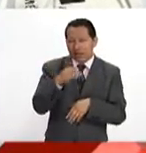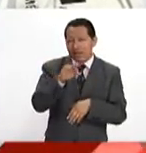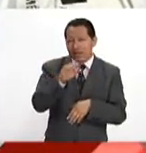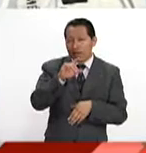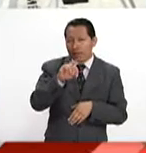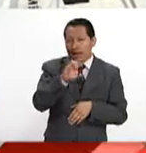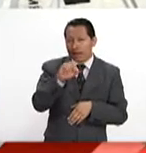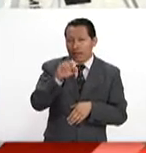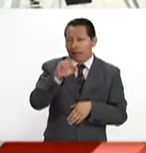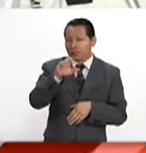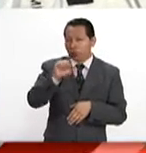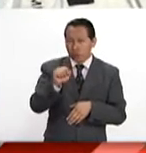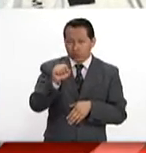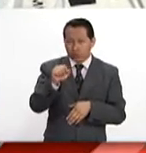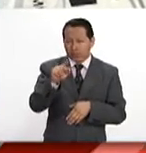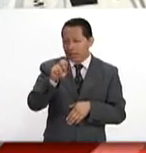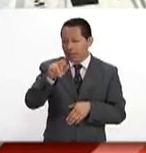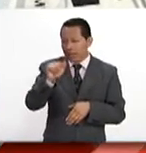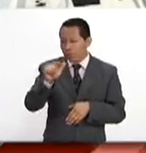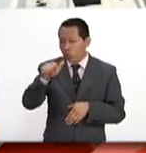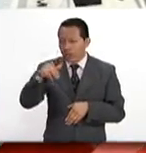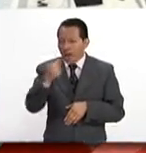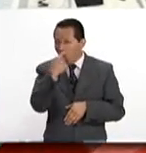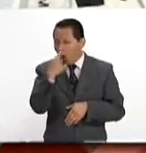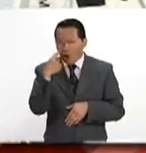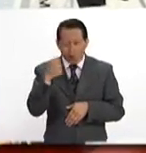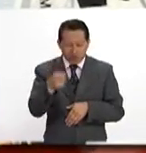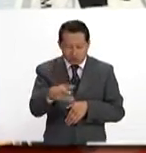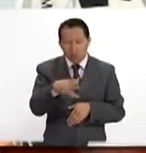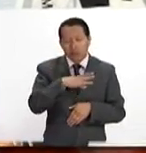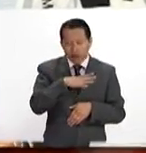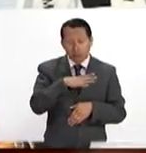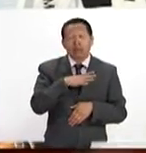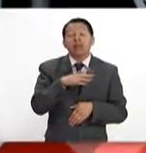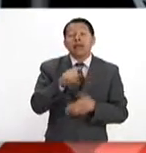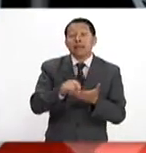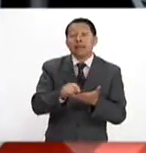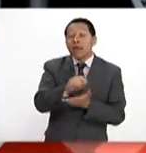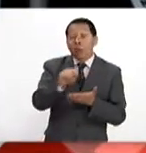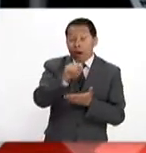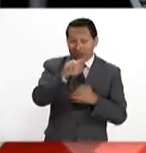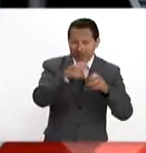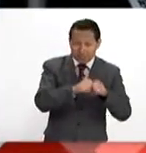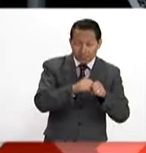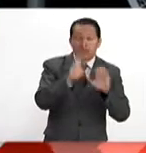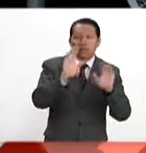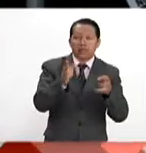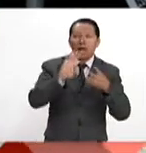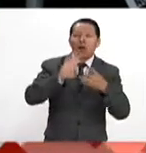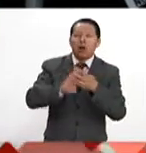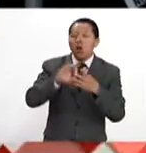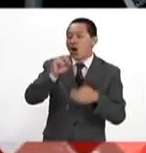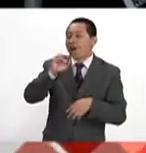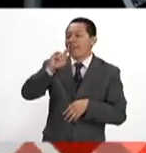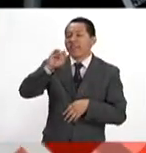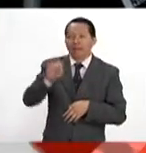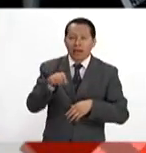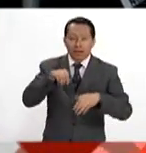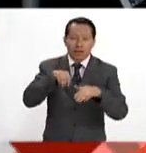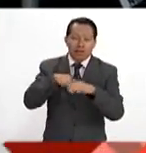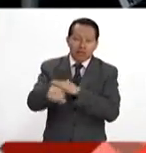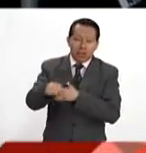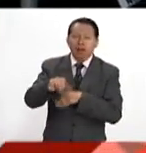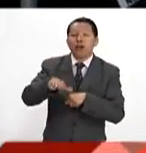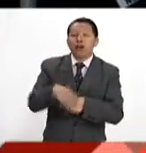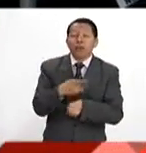de Jesús Pérez Luna, alias El Ojos. El integrante del cártel de Tláhuac ya fue ingresado al reclusorio Oriente, acusado por el delito